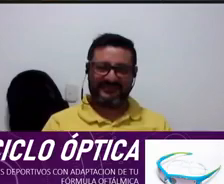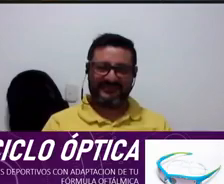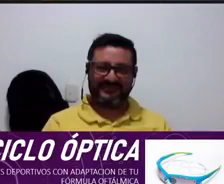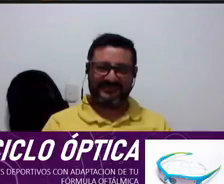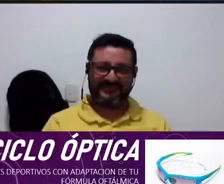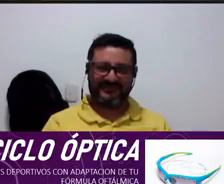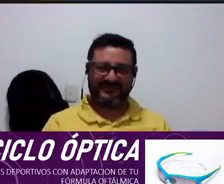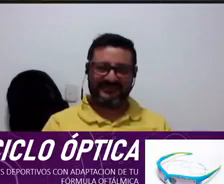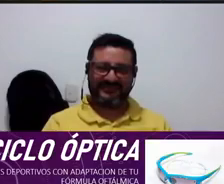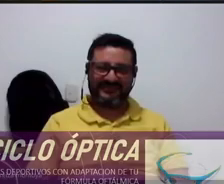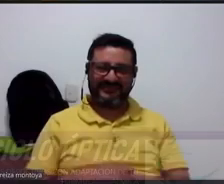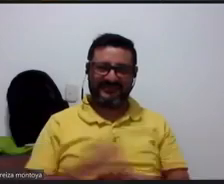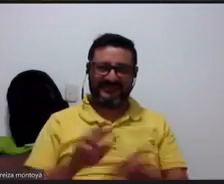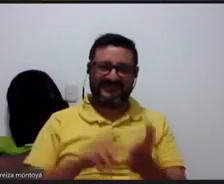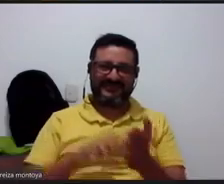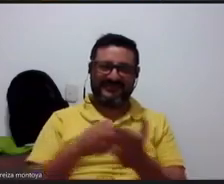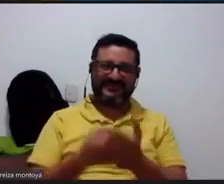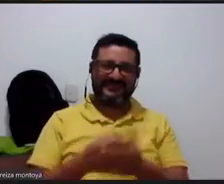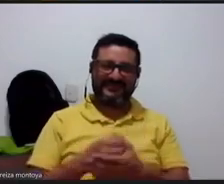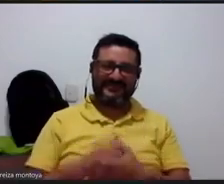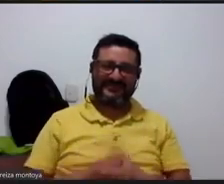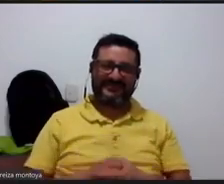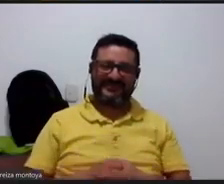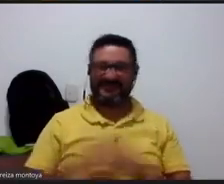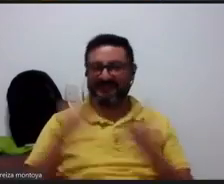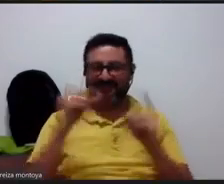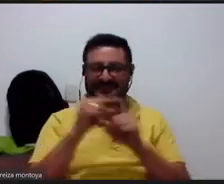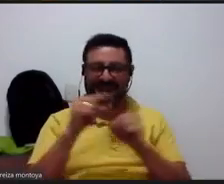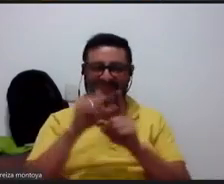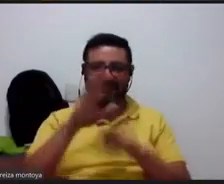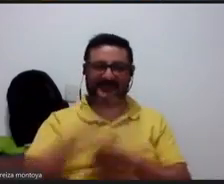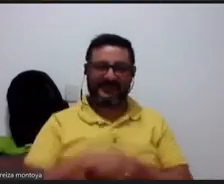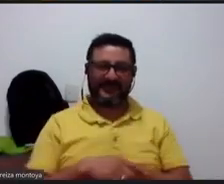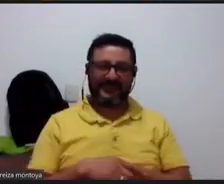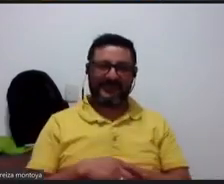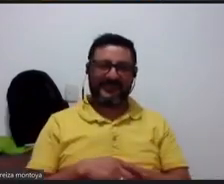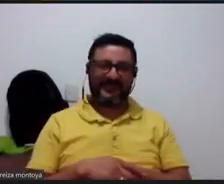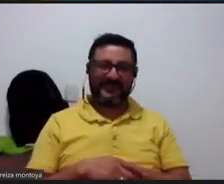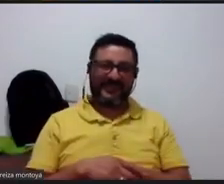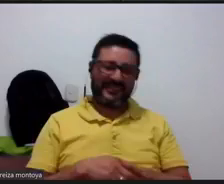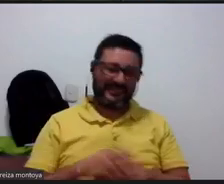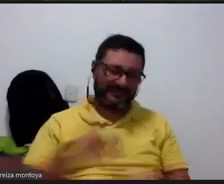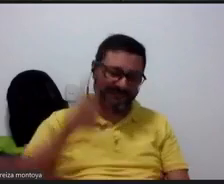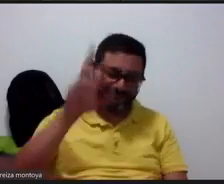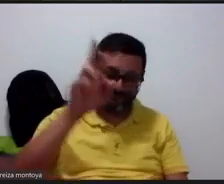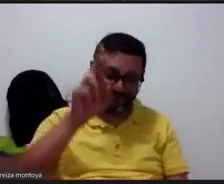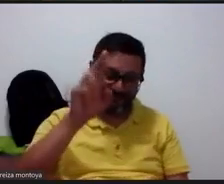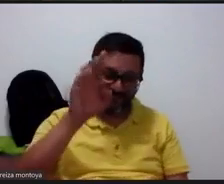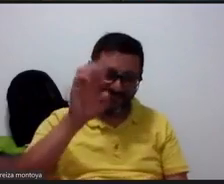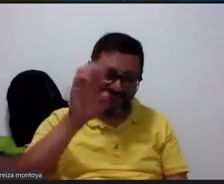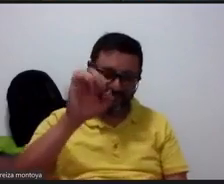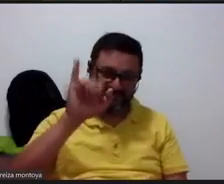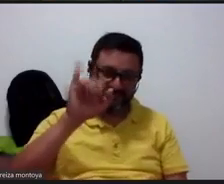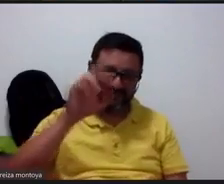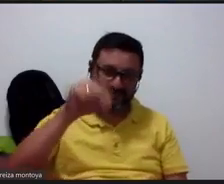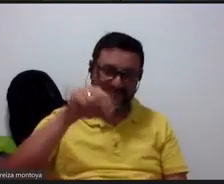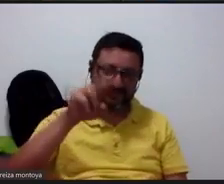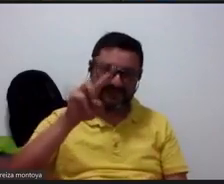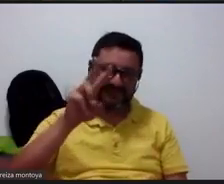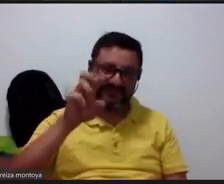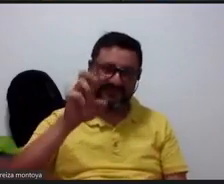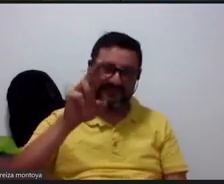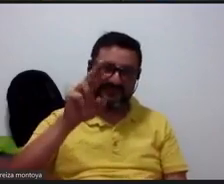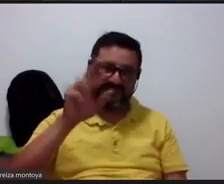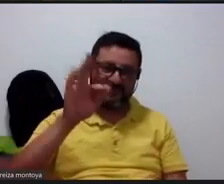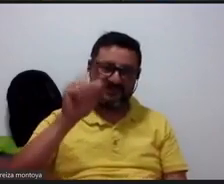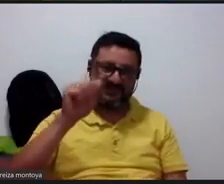¿Y te la ganaste? Sí, de hecho, pues, la palabra de la pandemia. Reinventarnos. Esa fue. No, muy teso, porque